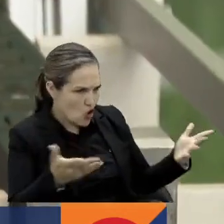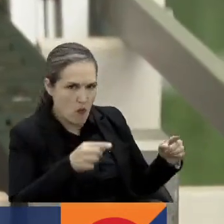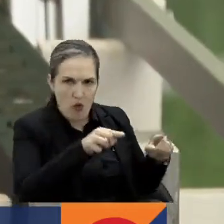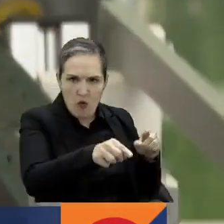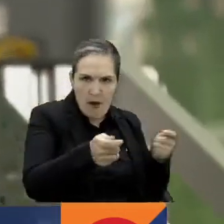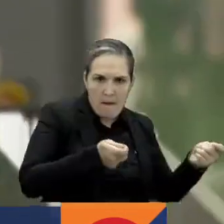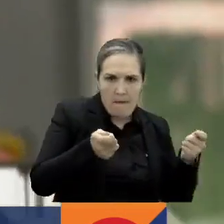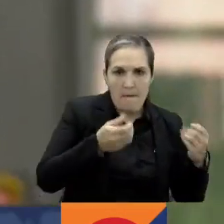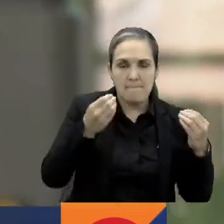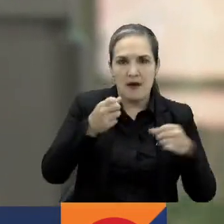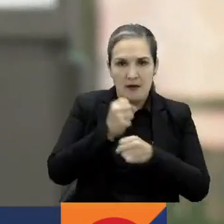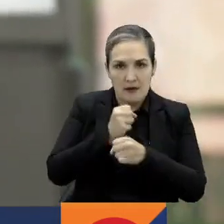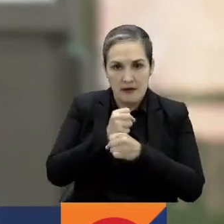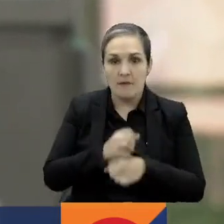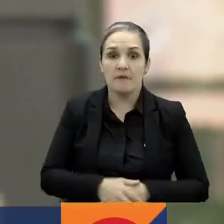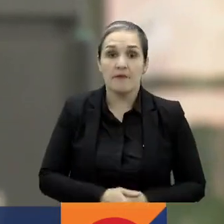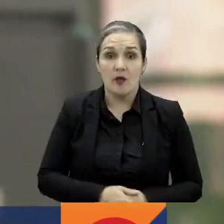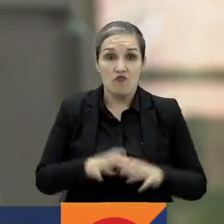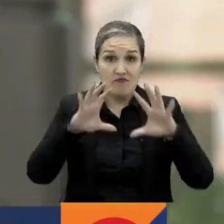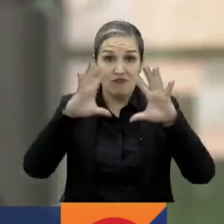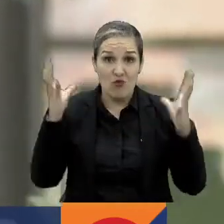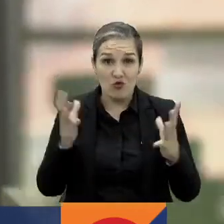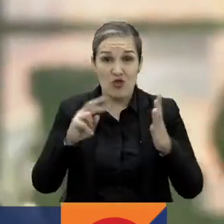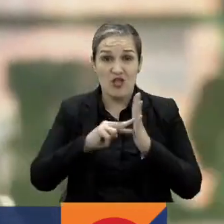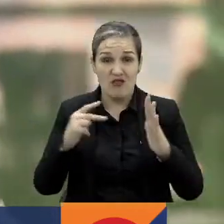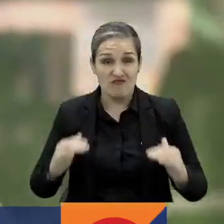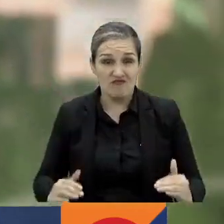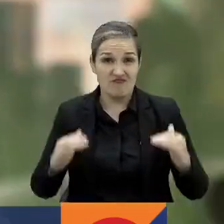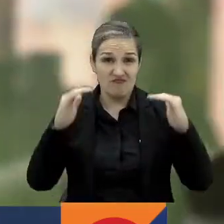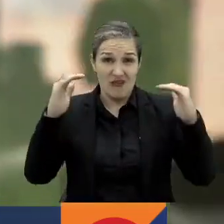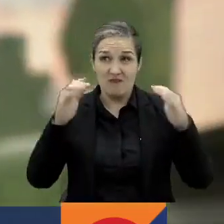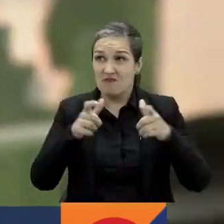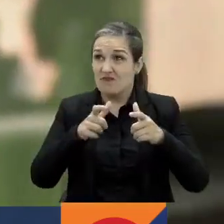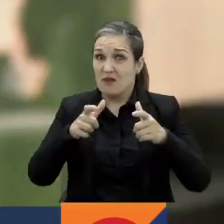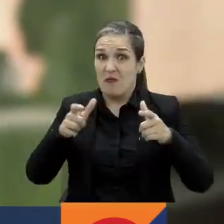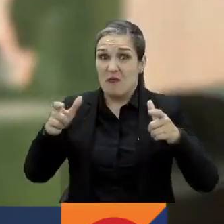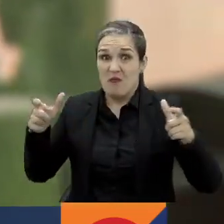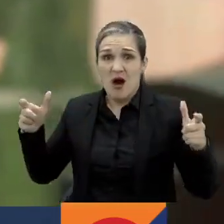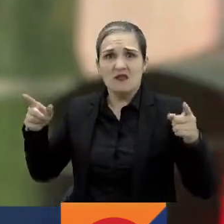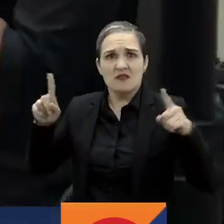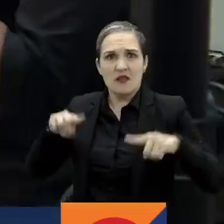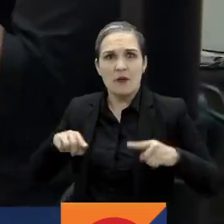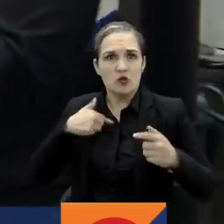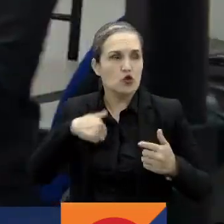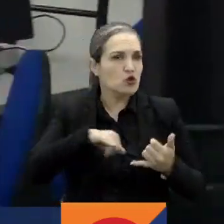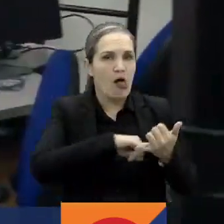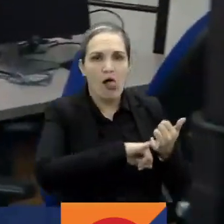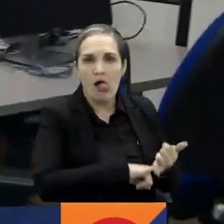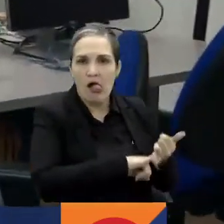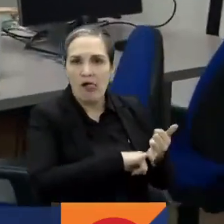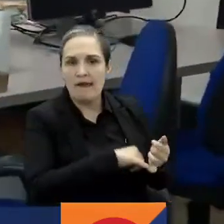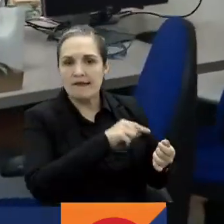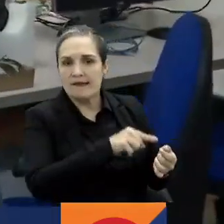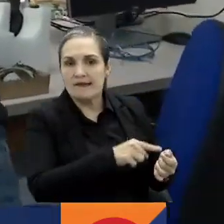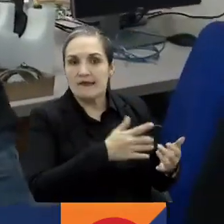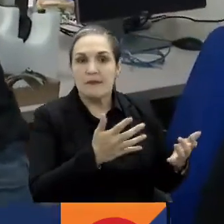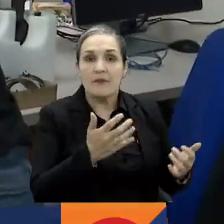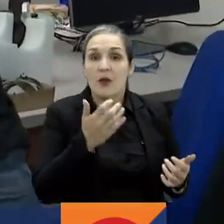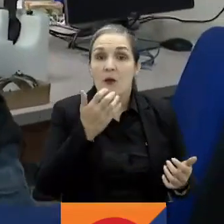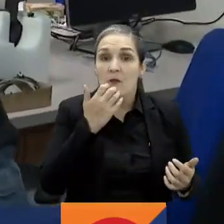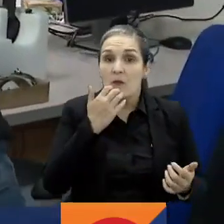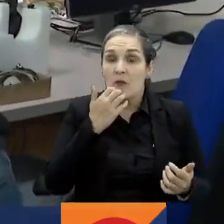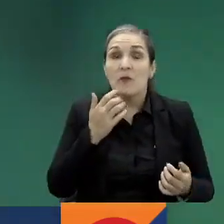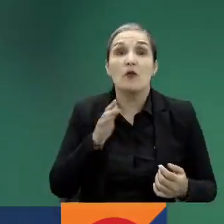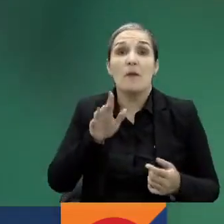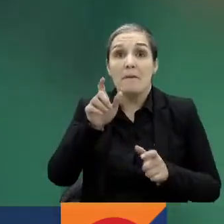En el mundo, la tecnología crece a gran escala y a su vez también crece la manera en cómo dependemos de ella. Al punto que